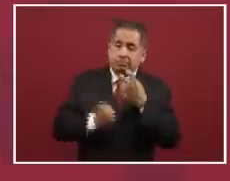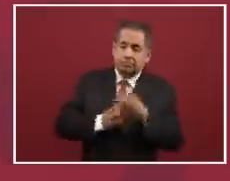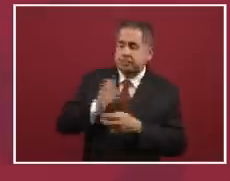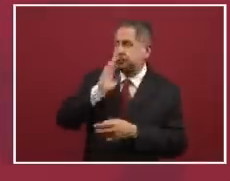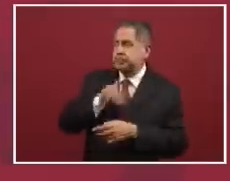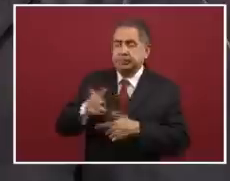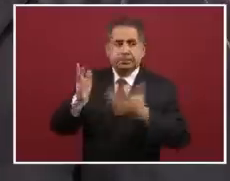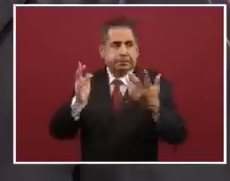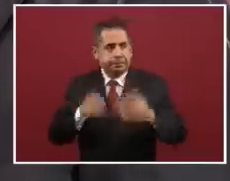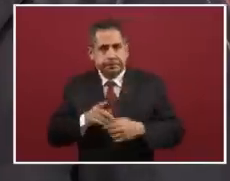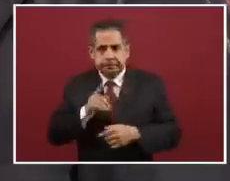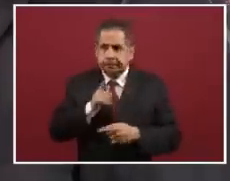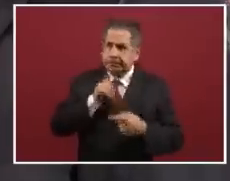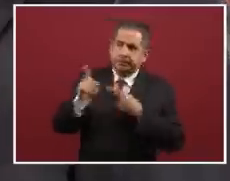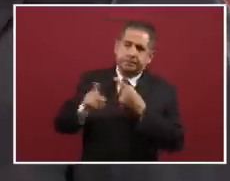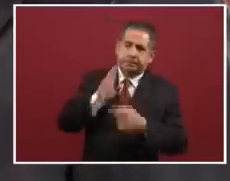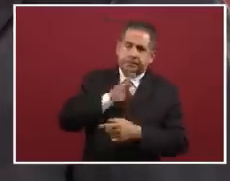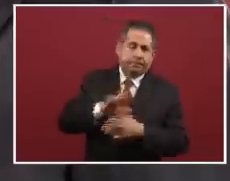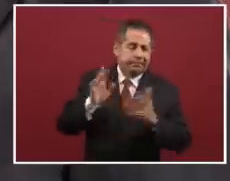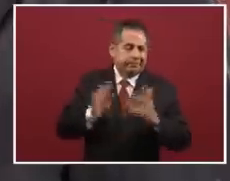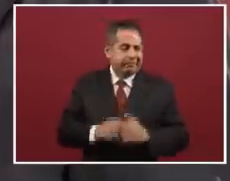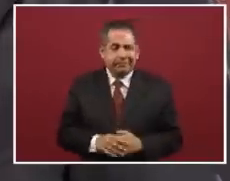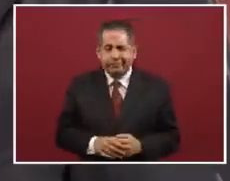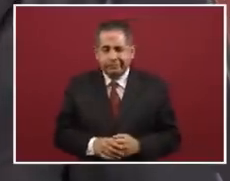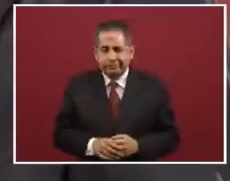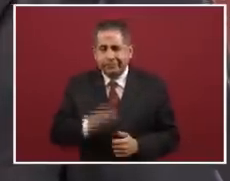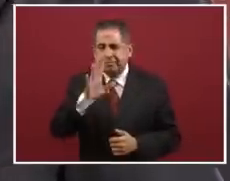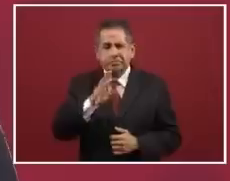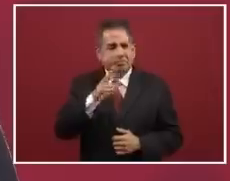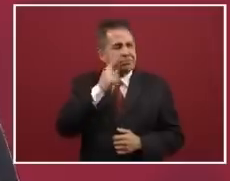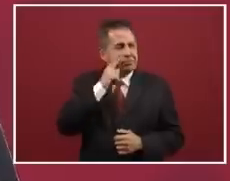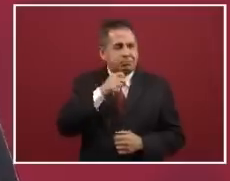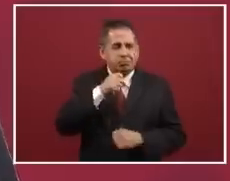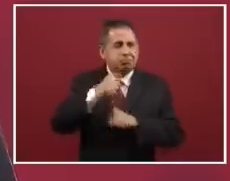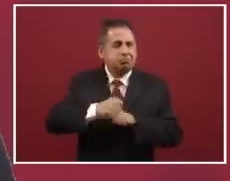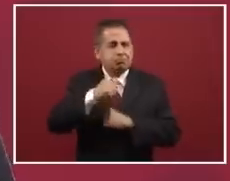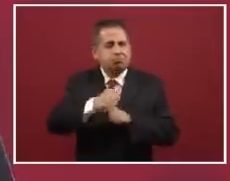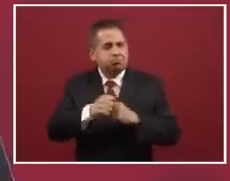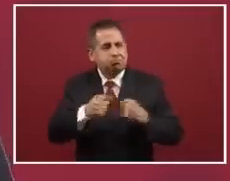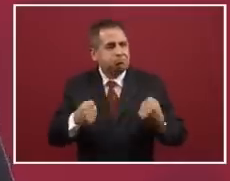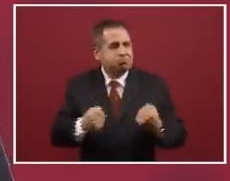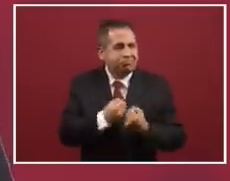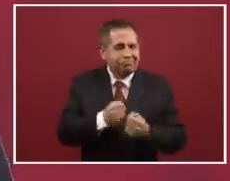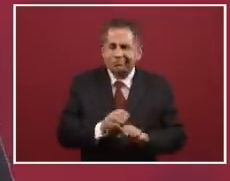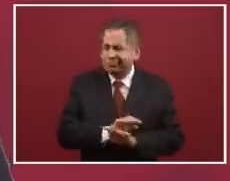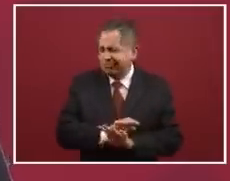si fuese una pelea de box, ¿no?